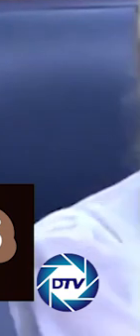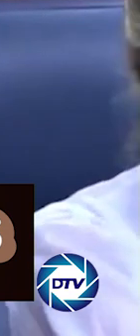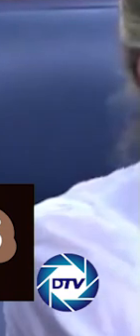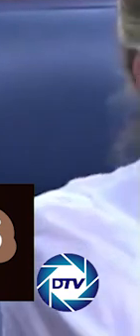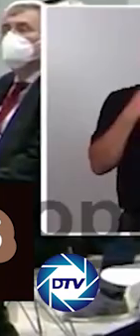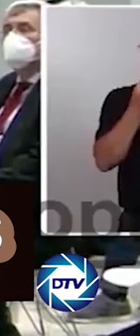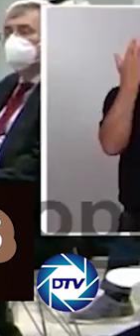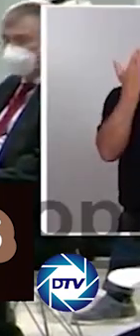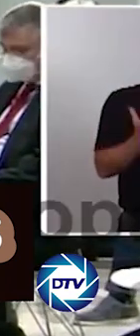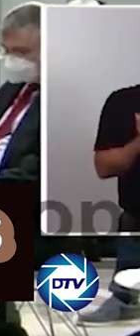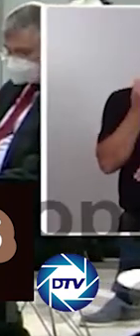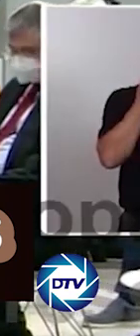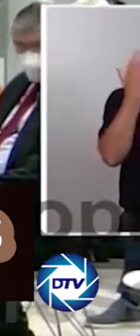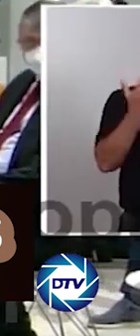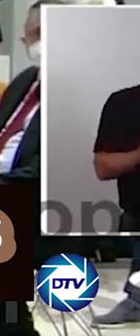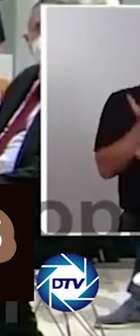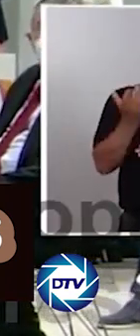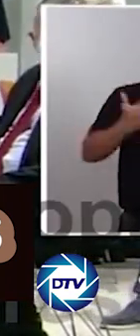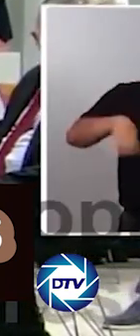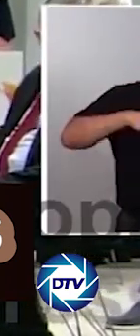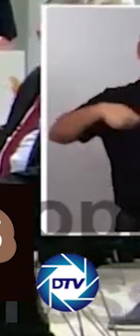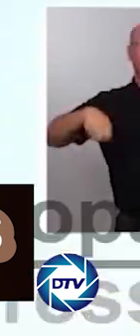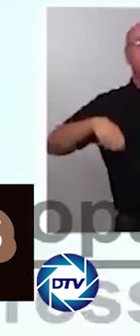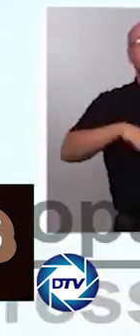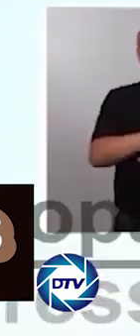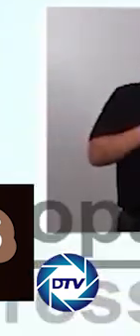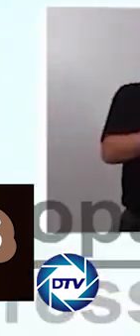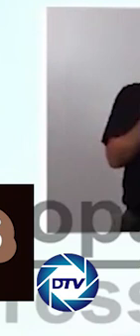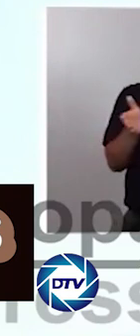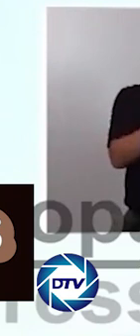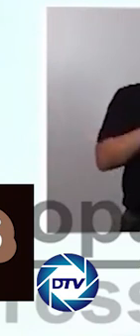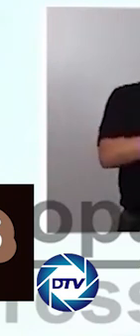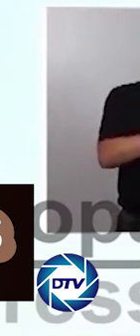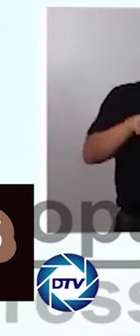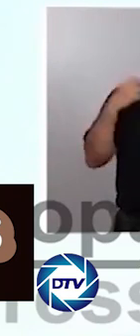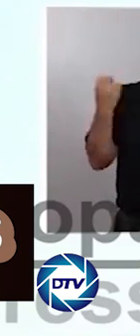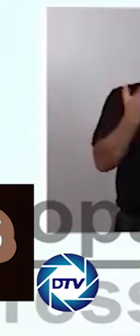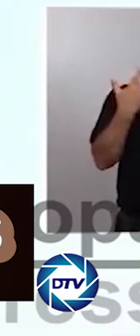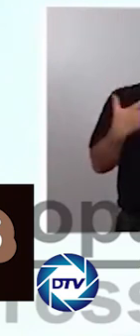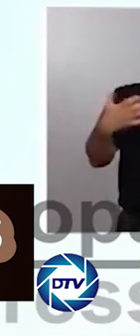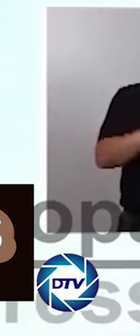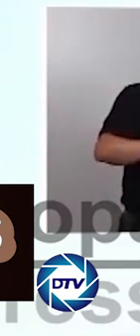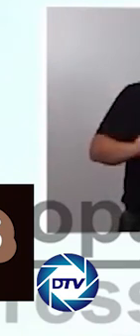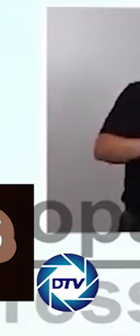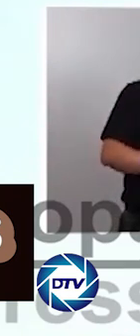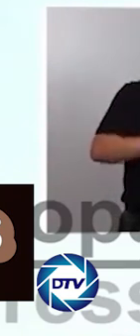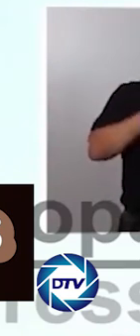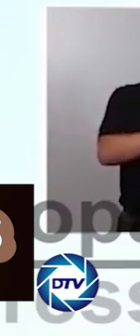basados en el Instituto Nacional de Estadística. No voy a insistir en ello. Hace poco, Carlos, hace un momento,